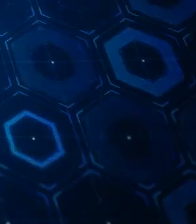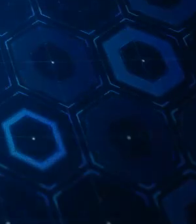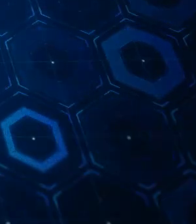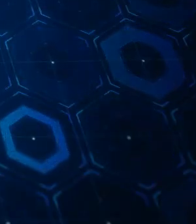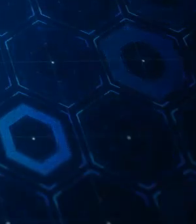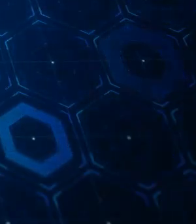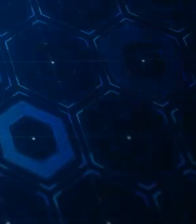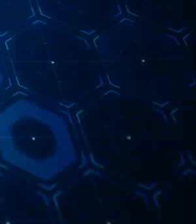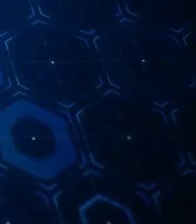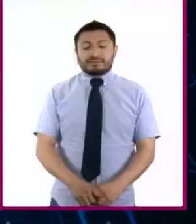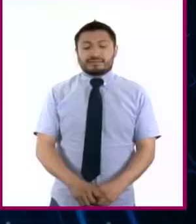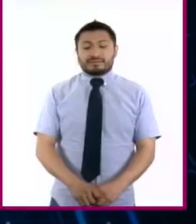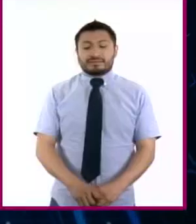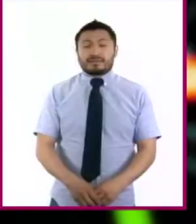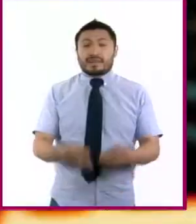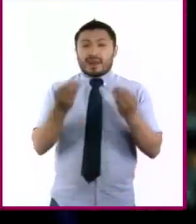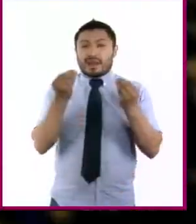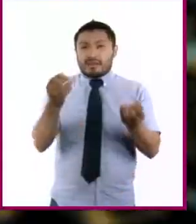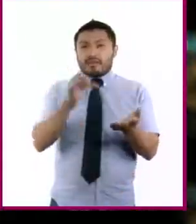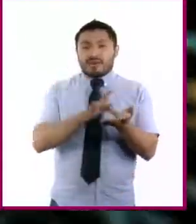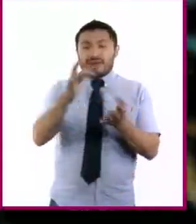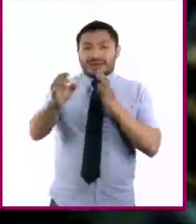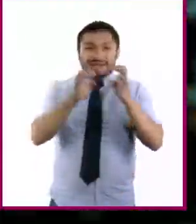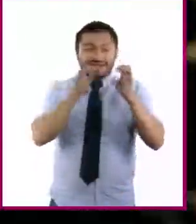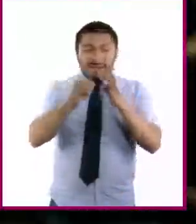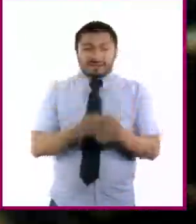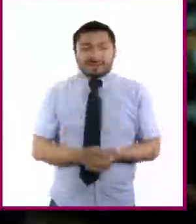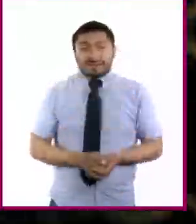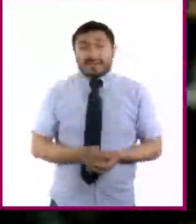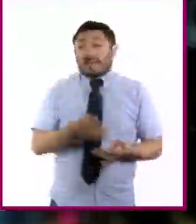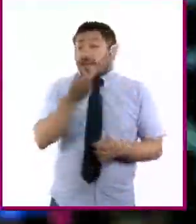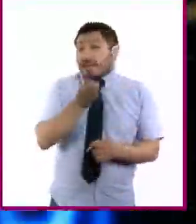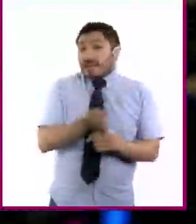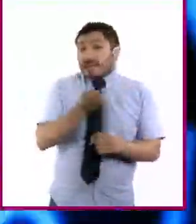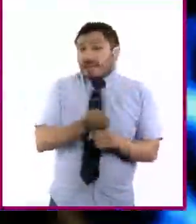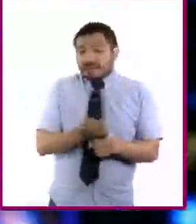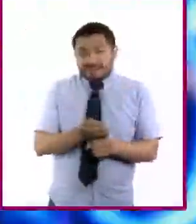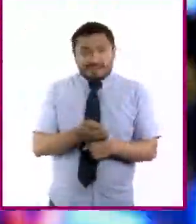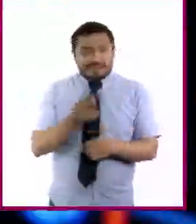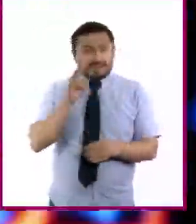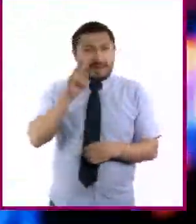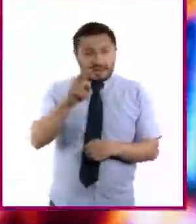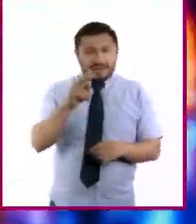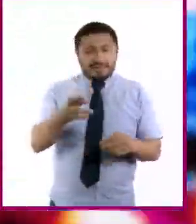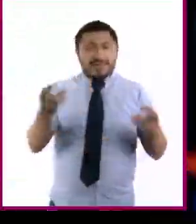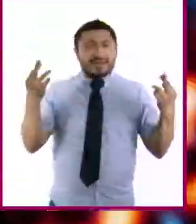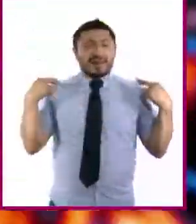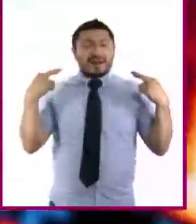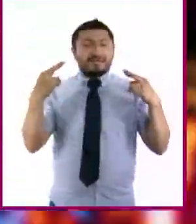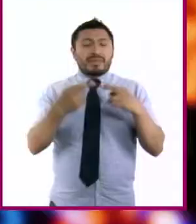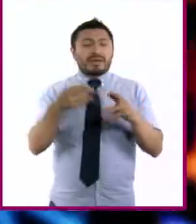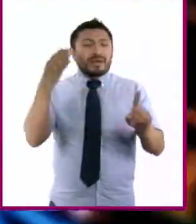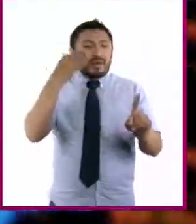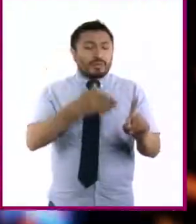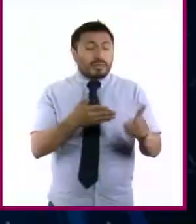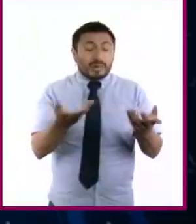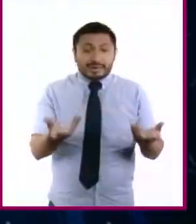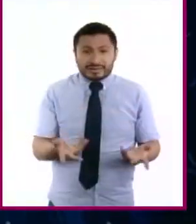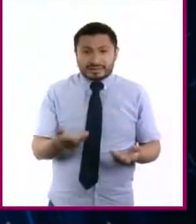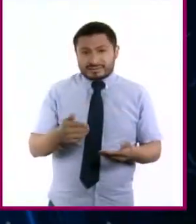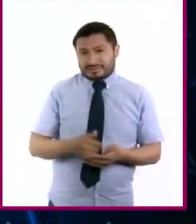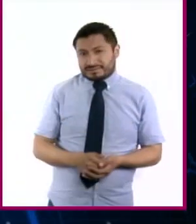Muchísimas gracias por la entrevista del día de hoy. ¿Qué les parece si ahora terminamos de ver Misión Docente con